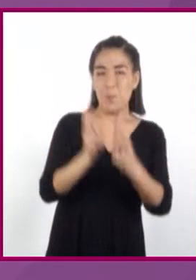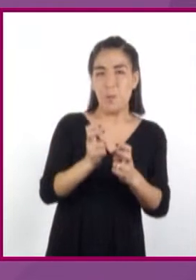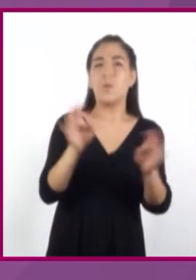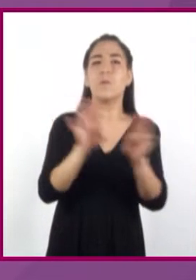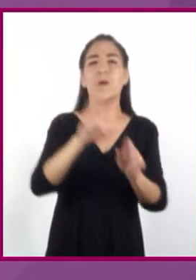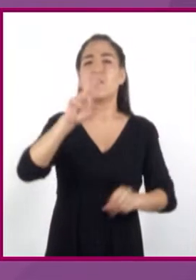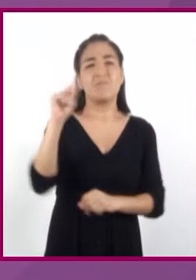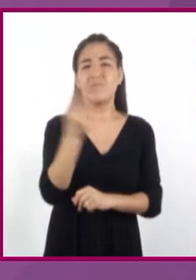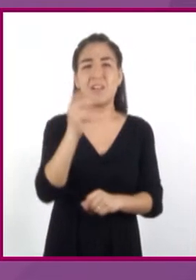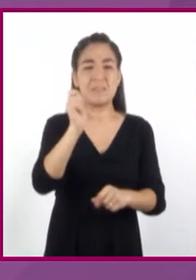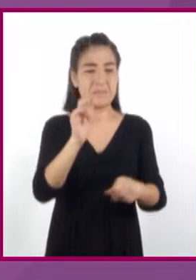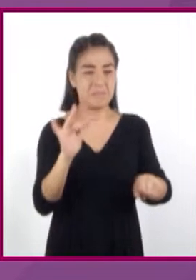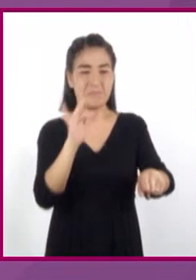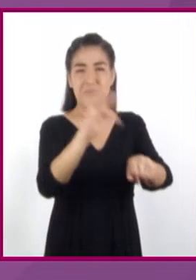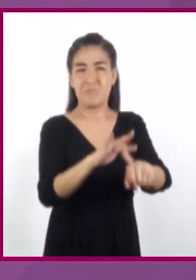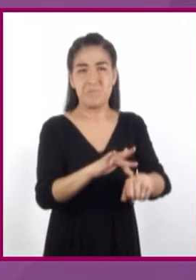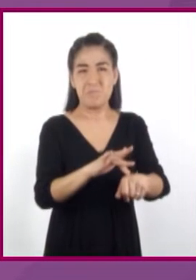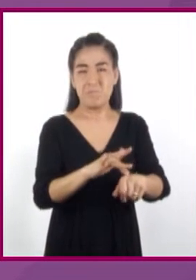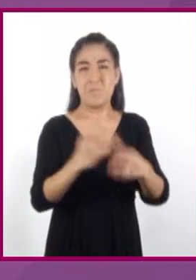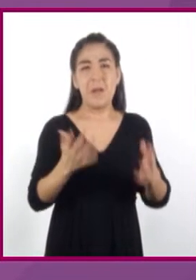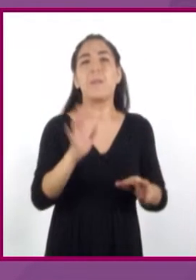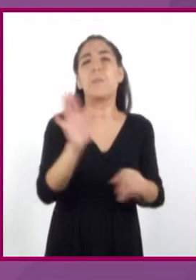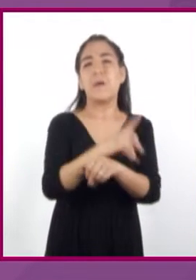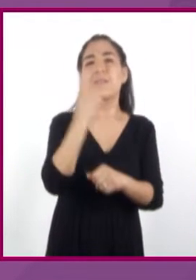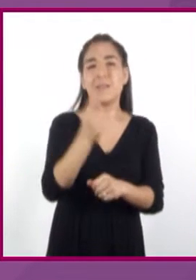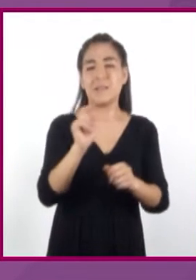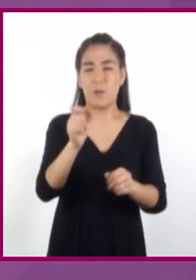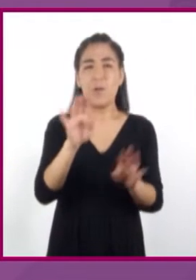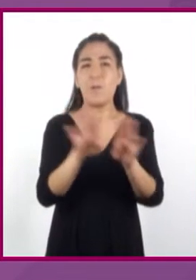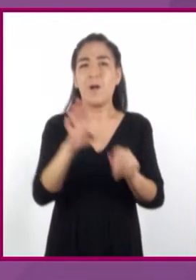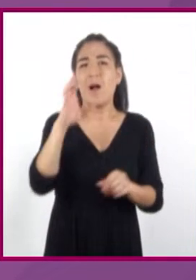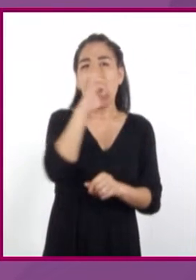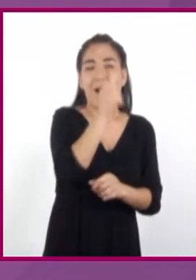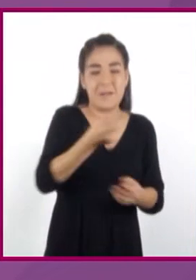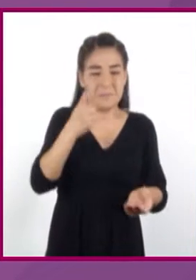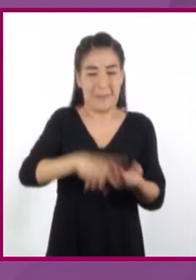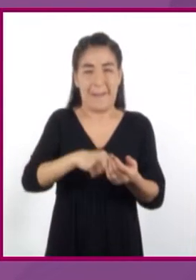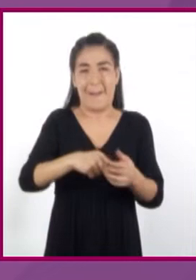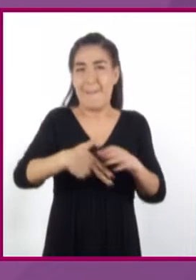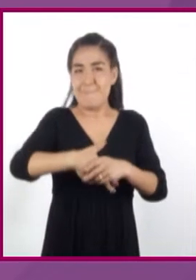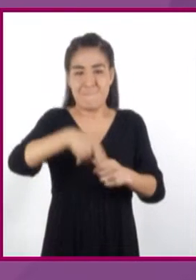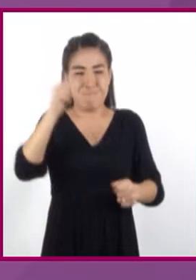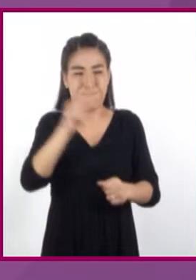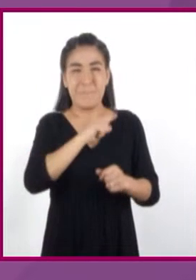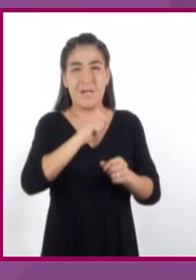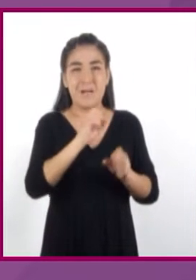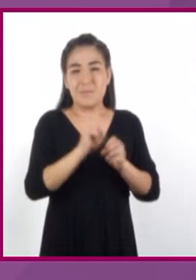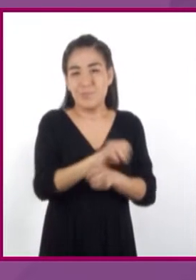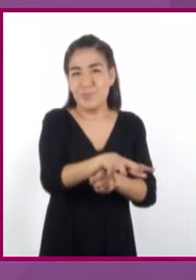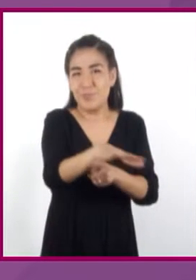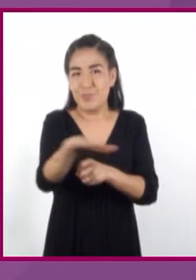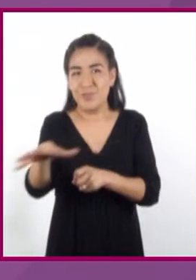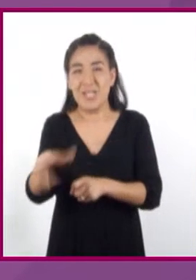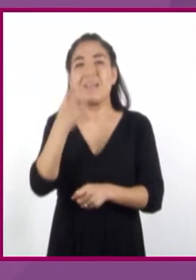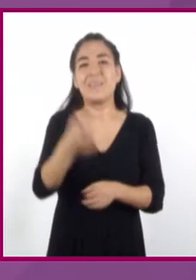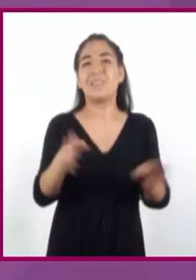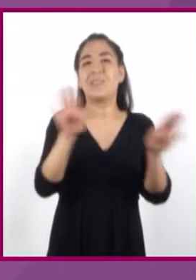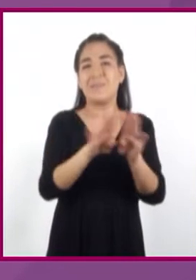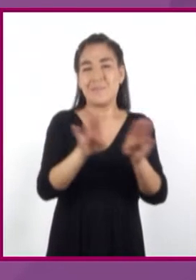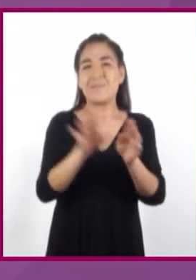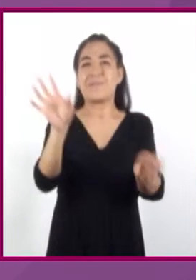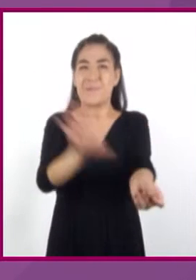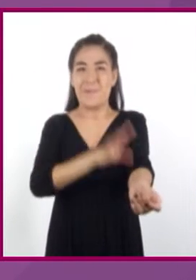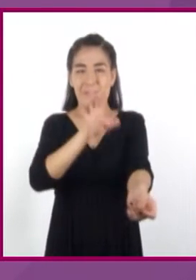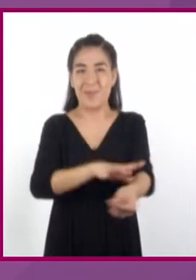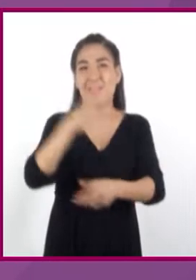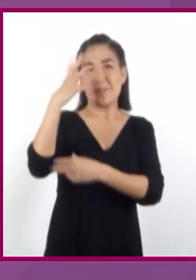que haya contacto entre los cuerpos, pues el calor se transmite en el vacío. Es así como la energía térmica del sol llega a la